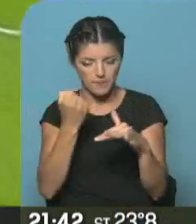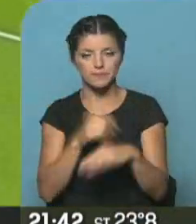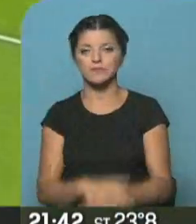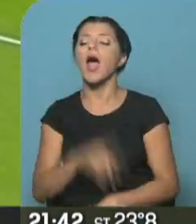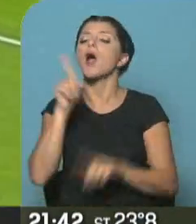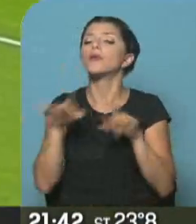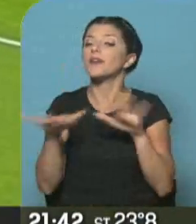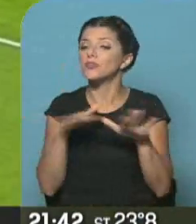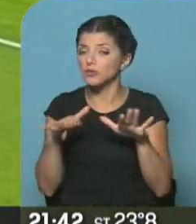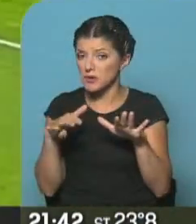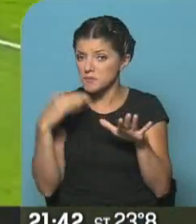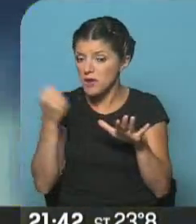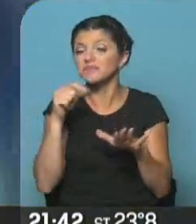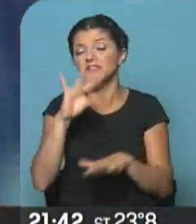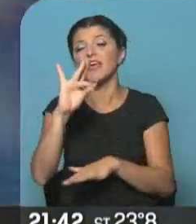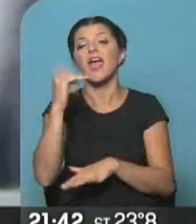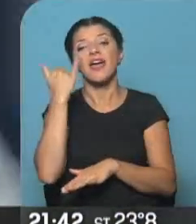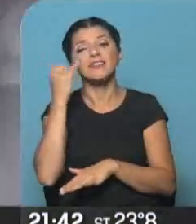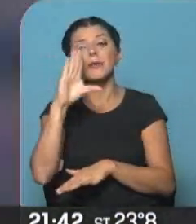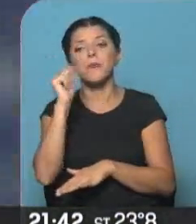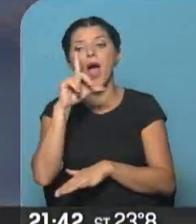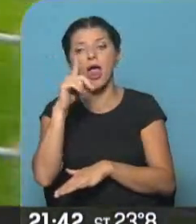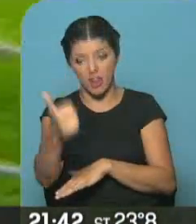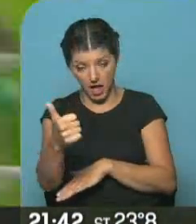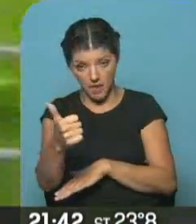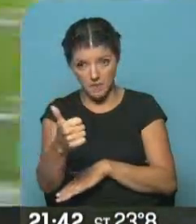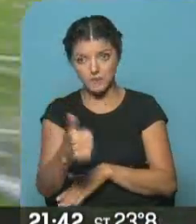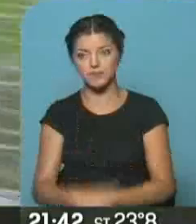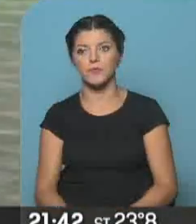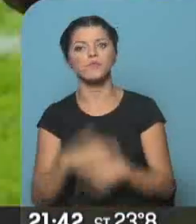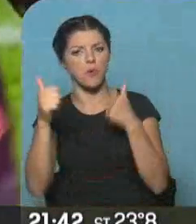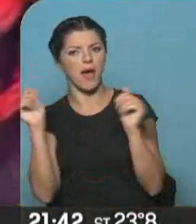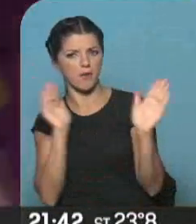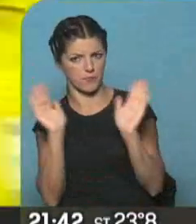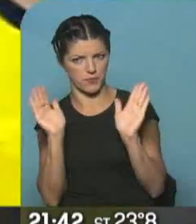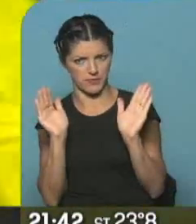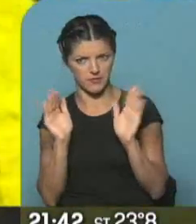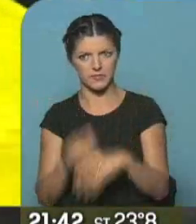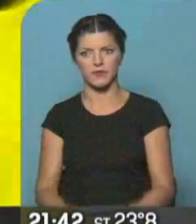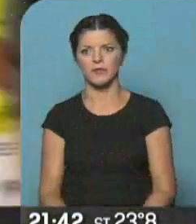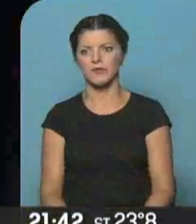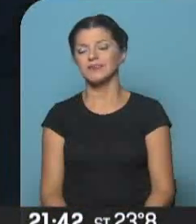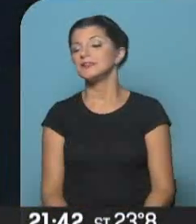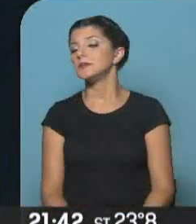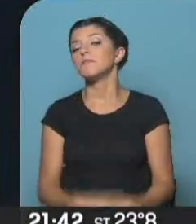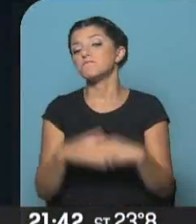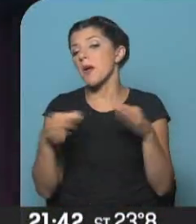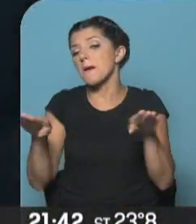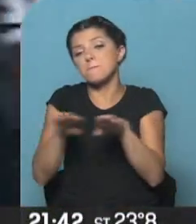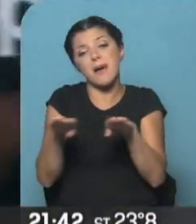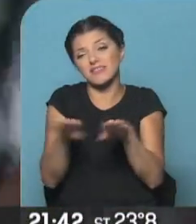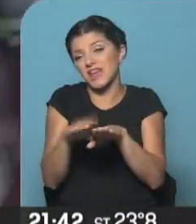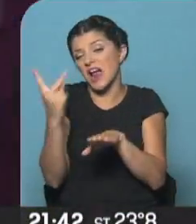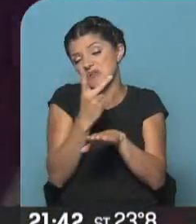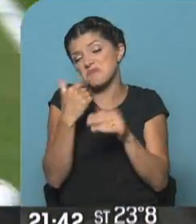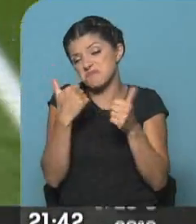esta de Paulo Dybala, gran respuesta de Ter Stegen y poco más para rescatar. Y un empate que les convino a los dos, el